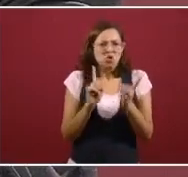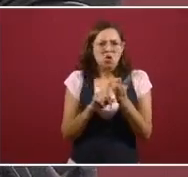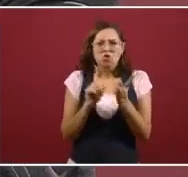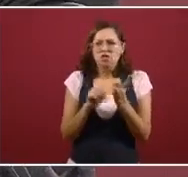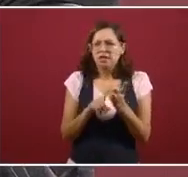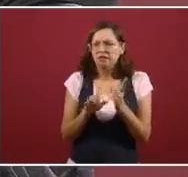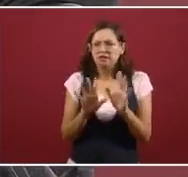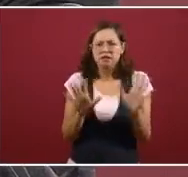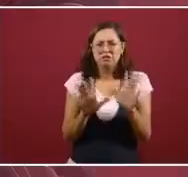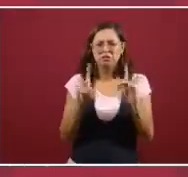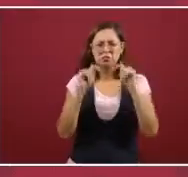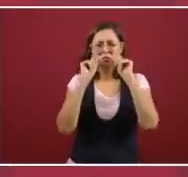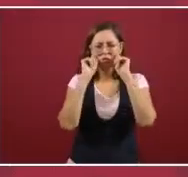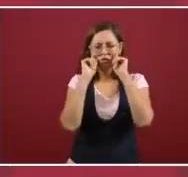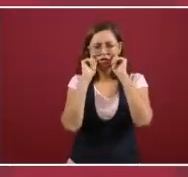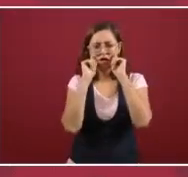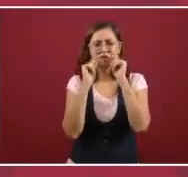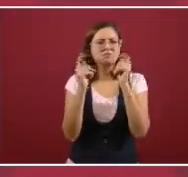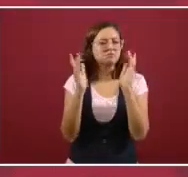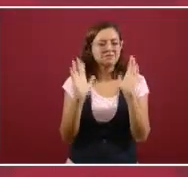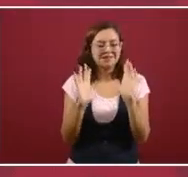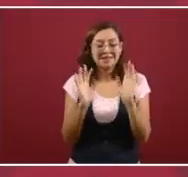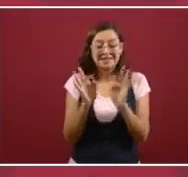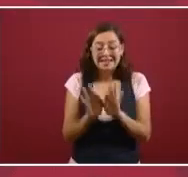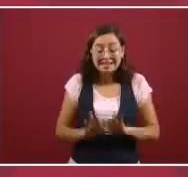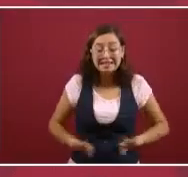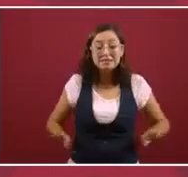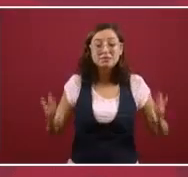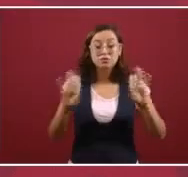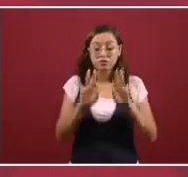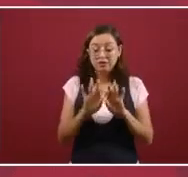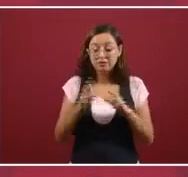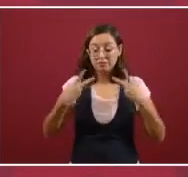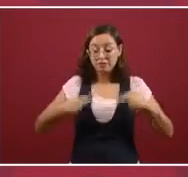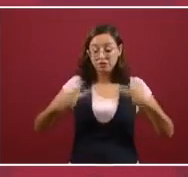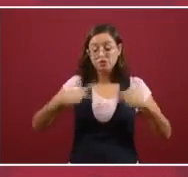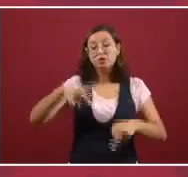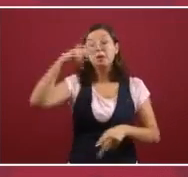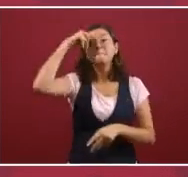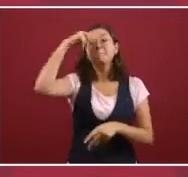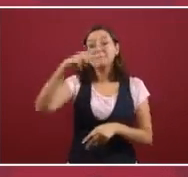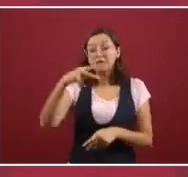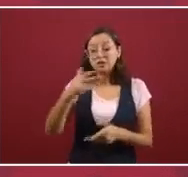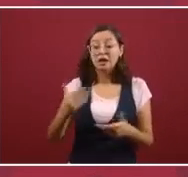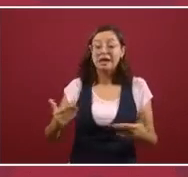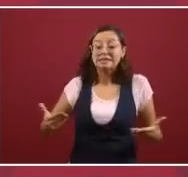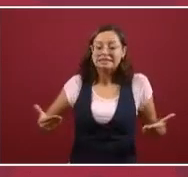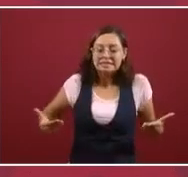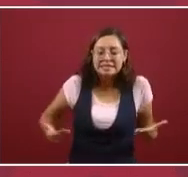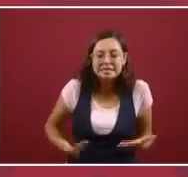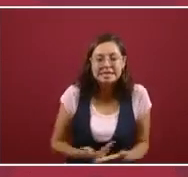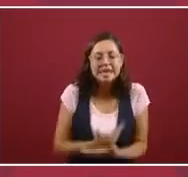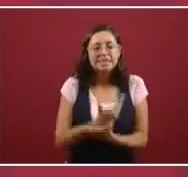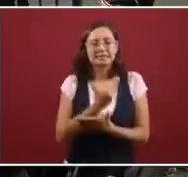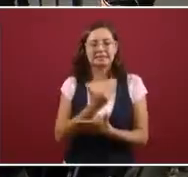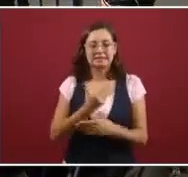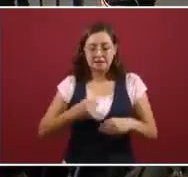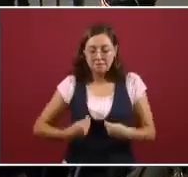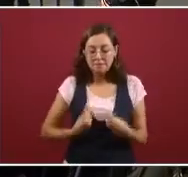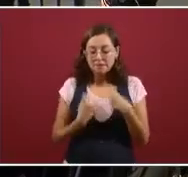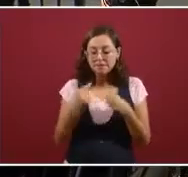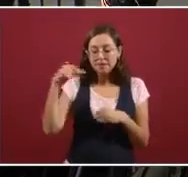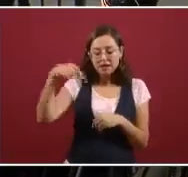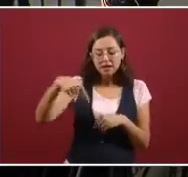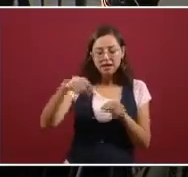los mexicanos, por haber nacido o quienes estén viviendo en este país,